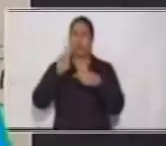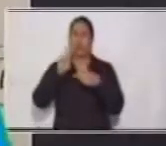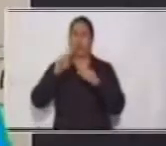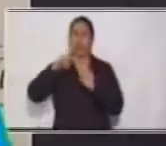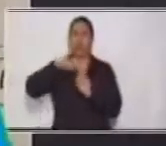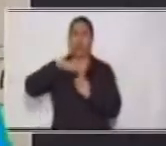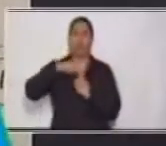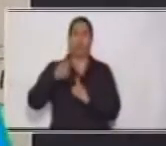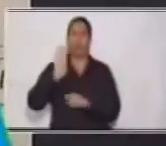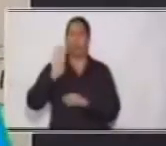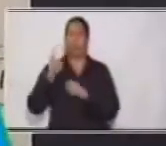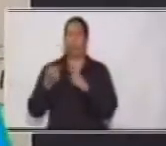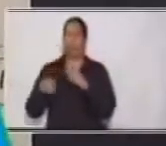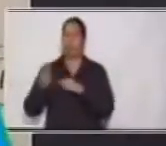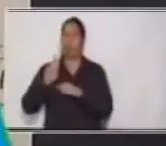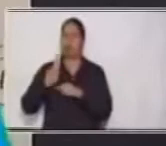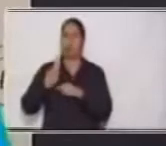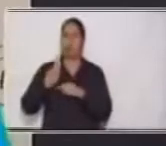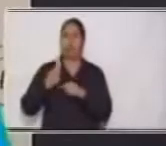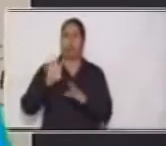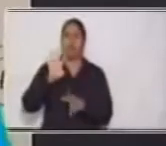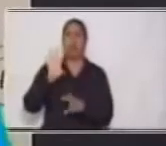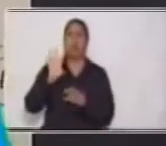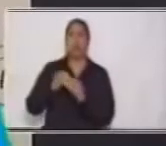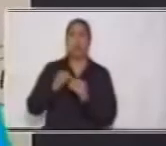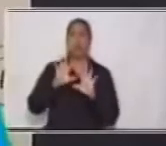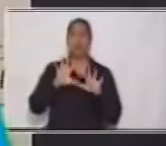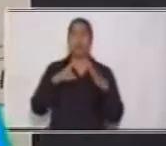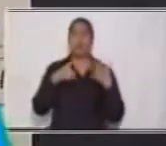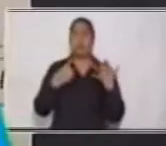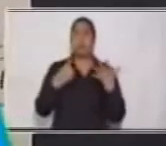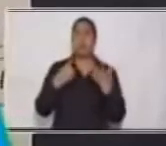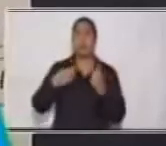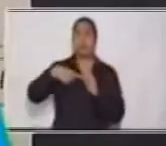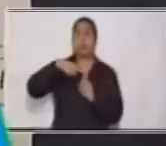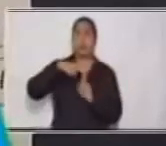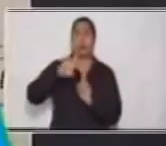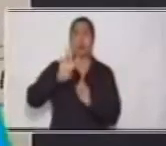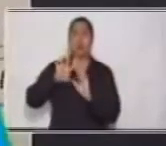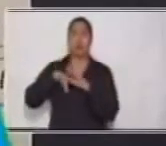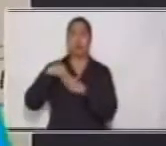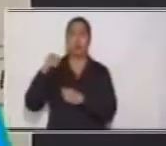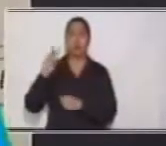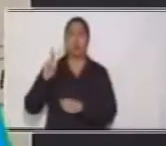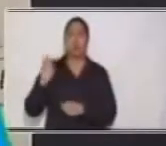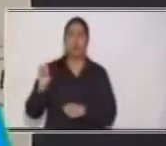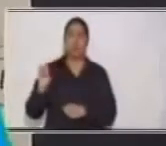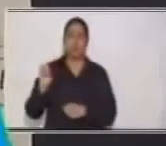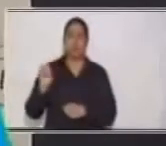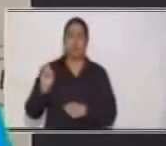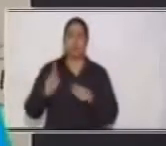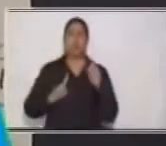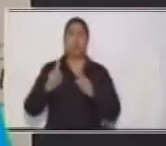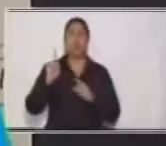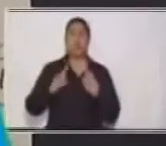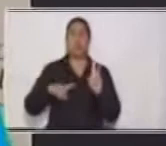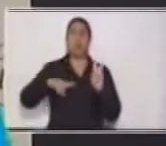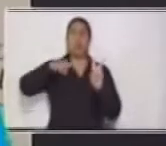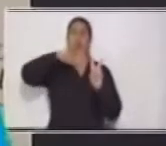entonces sumamos 16 más 4 y nos va a dar 20. La raíz de 20 nos va a dar